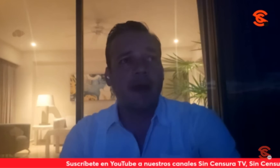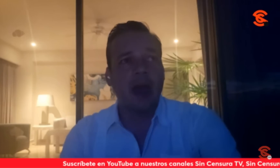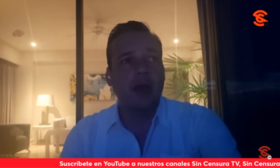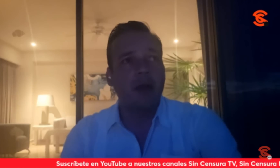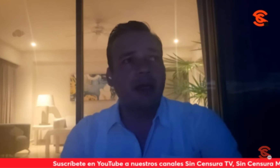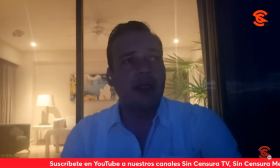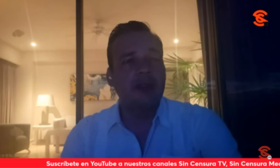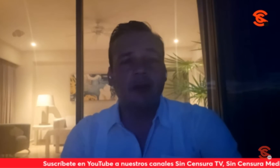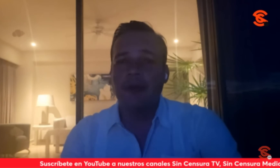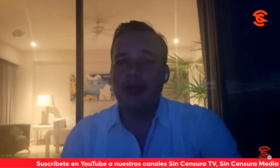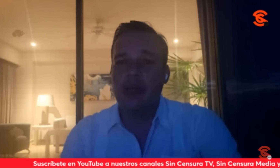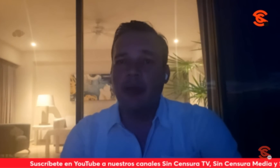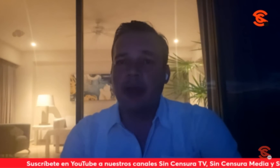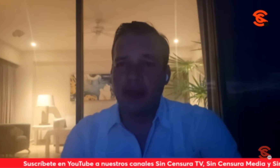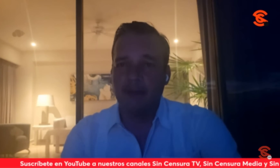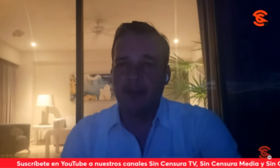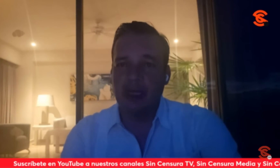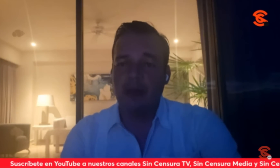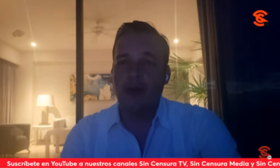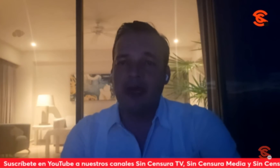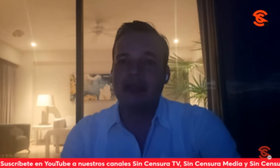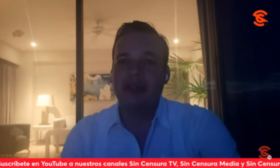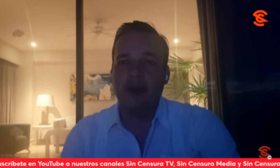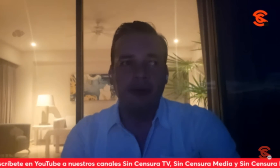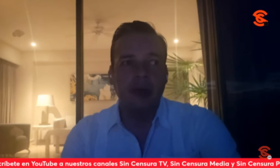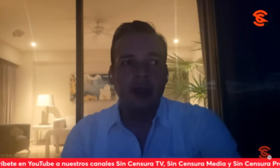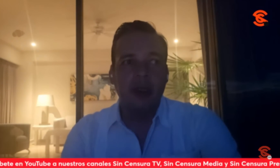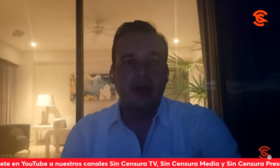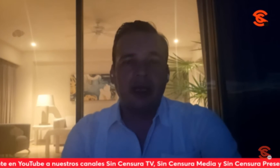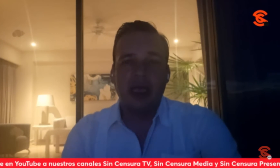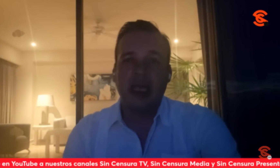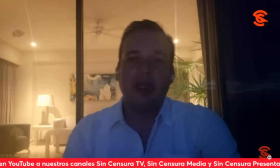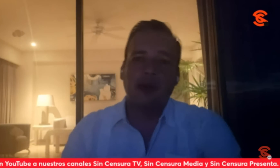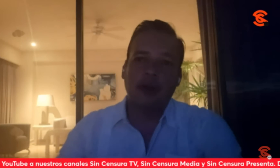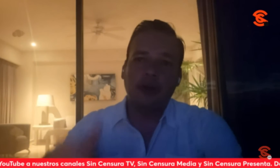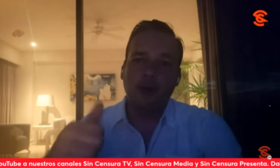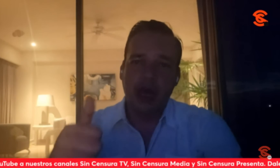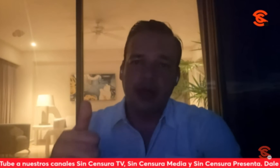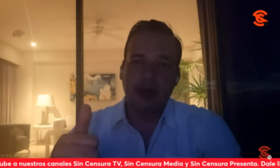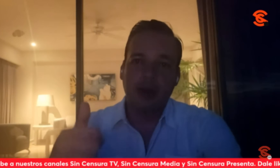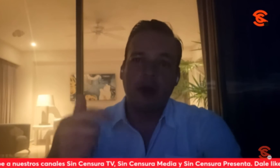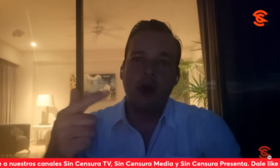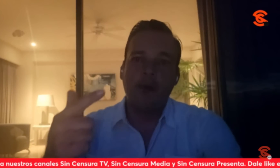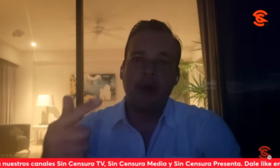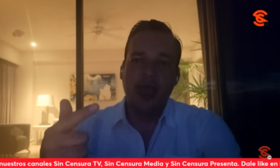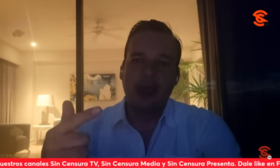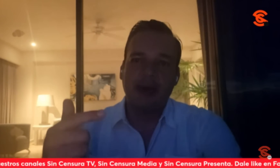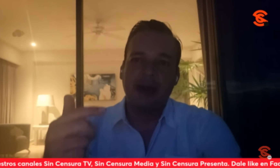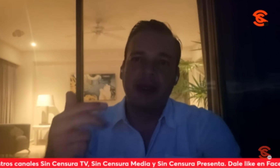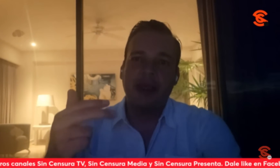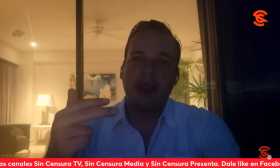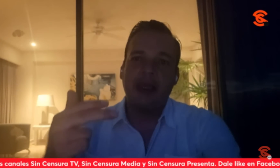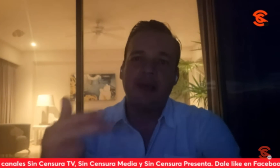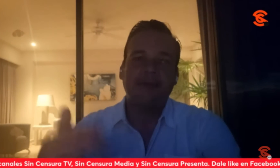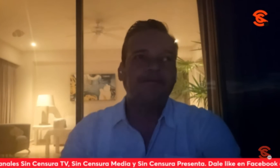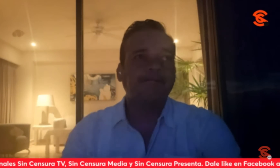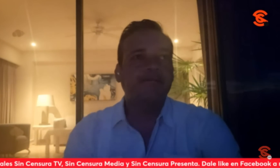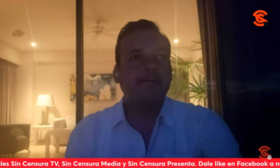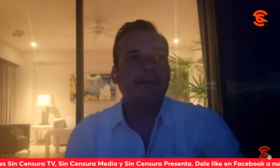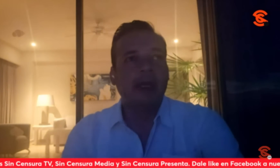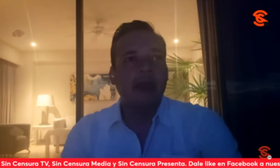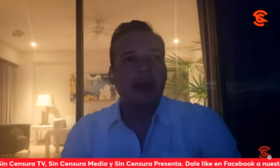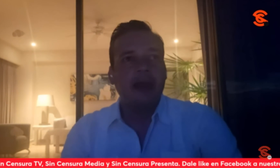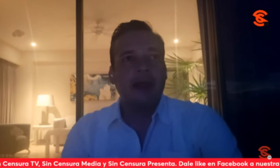desastroso trabajo que hizo Murillo Karam y Tomás Herón de torturar, golpear,